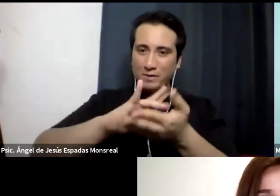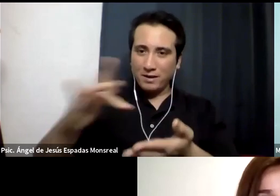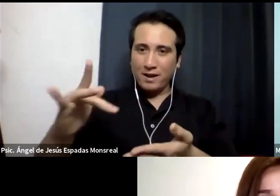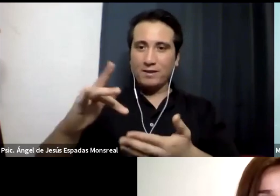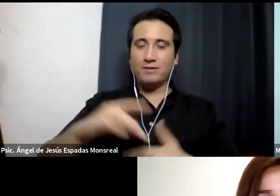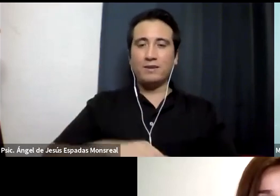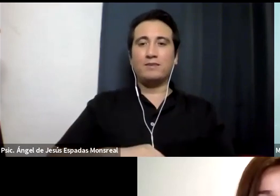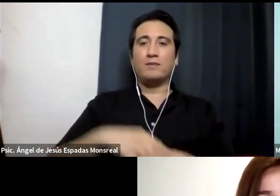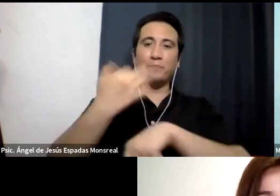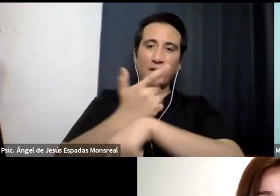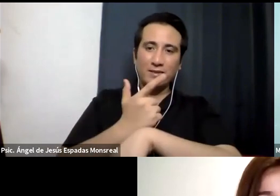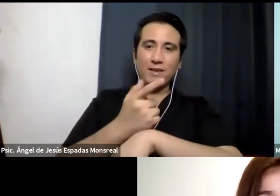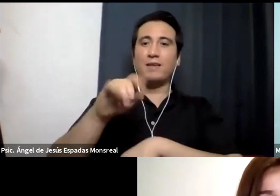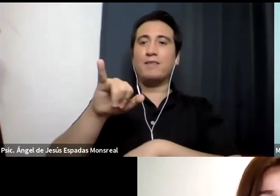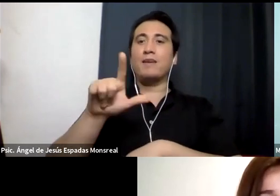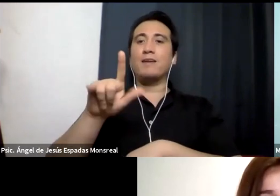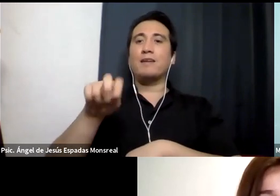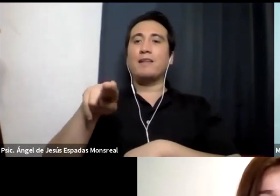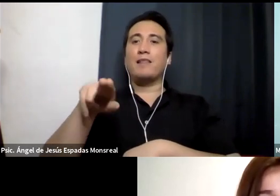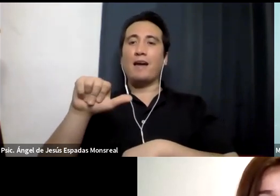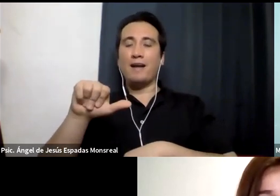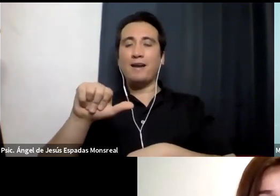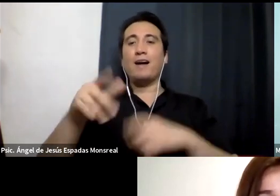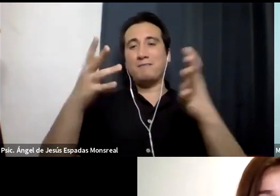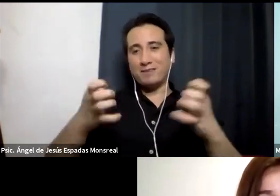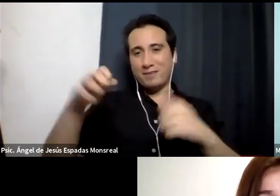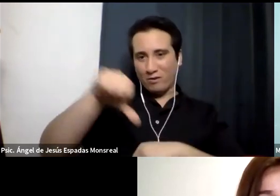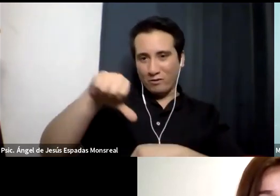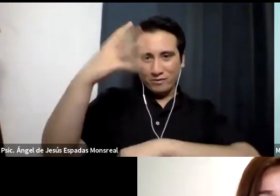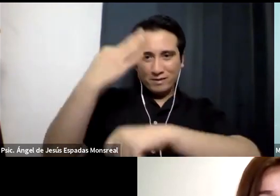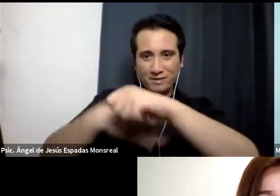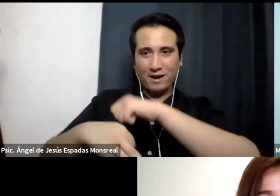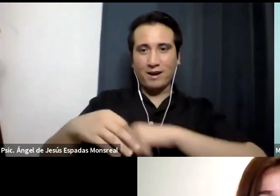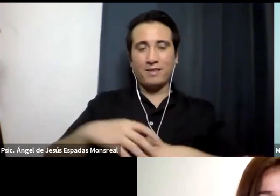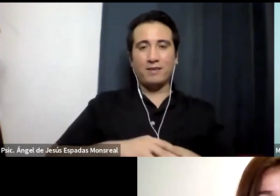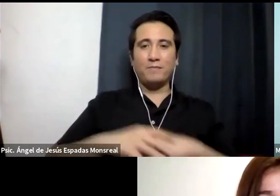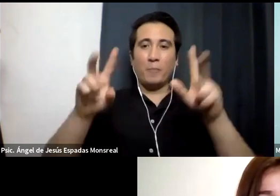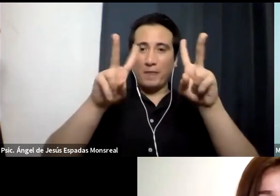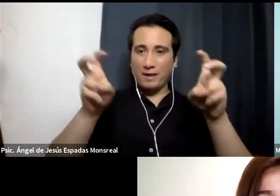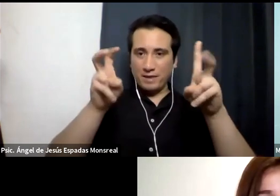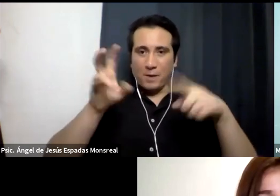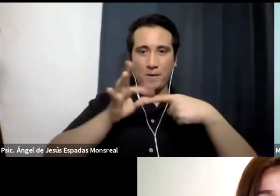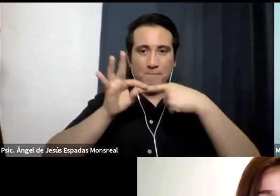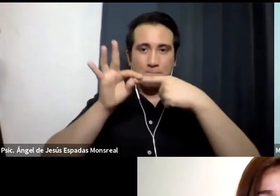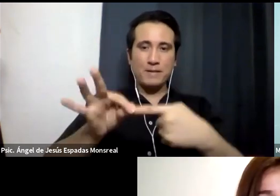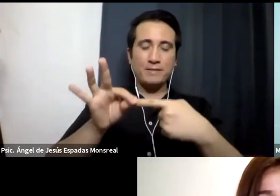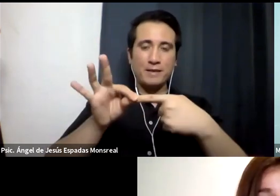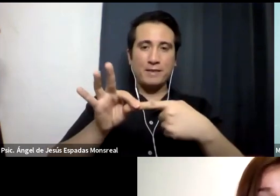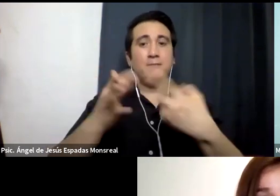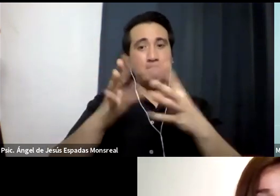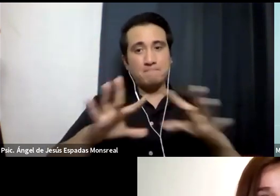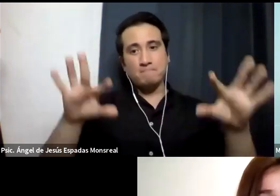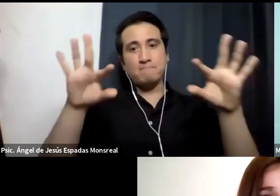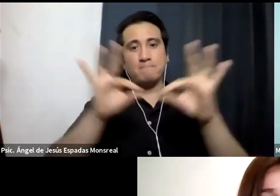nuevamente a la licenciada Ileana por estar con nosotros esta tarde. El tema que viene a presentarnos pues es de gran